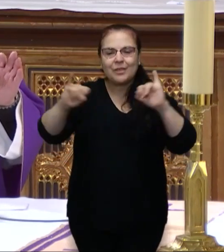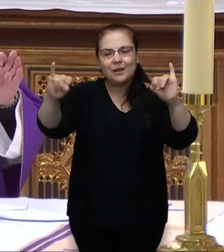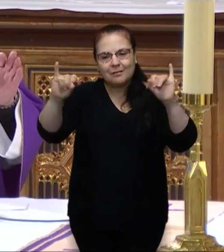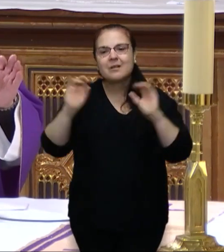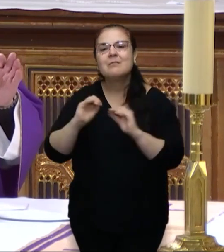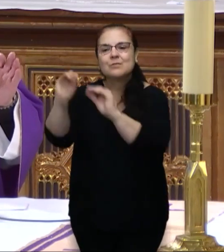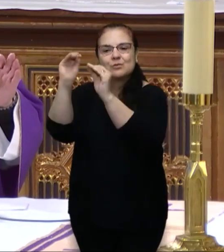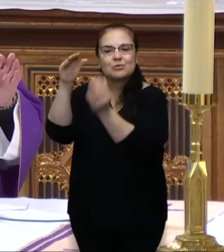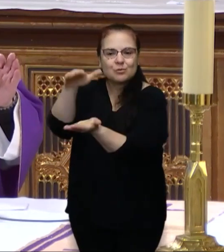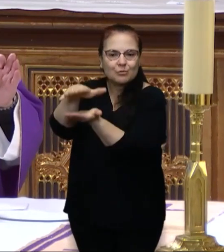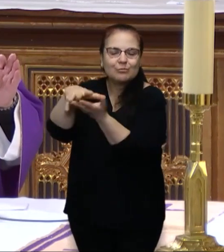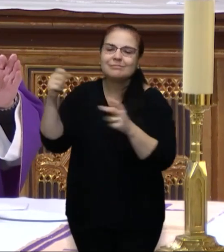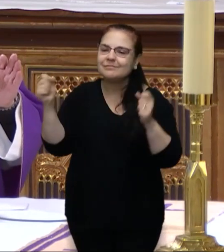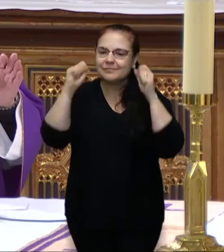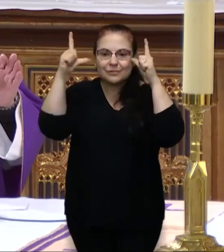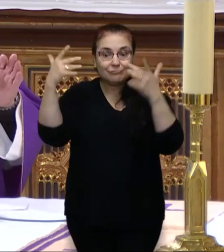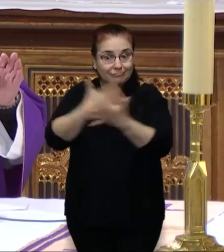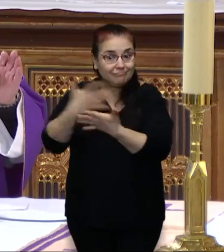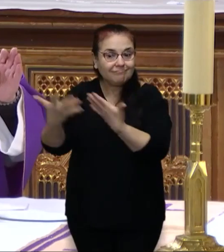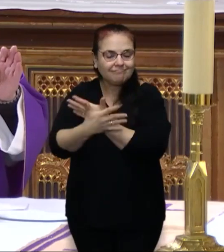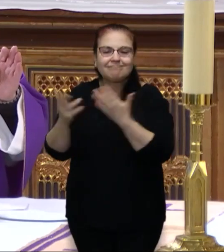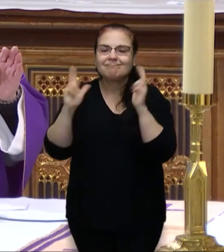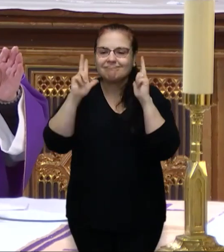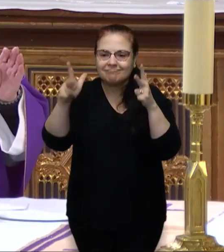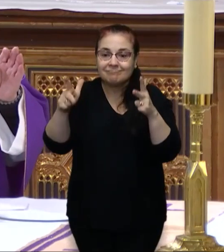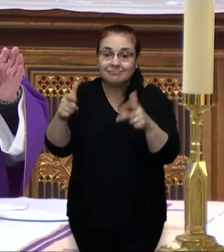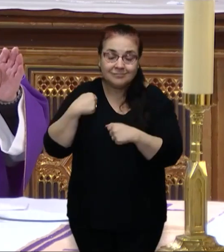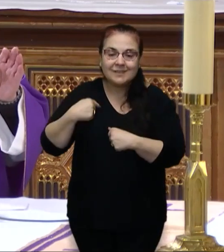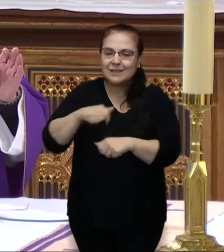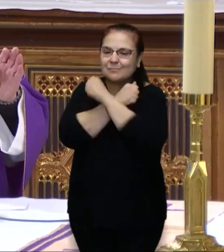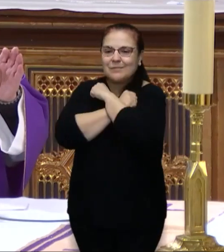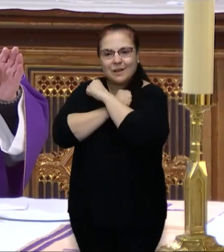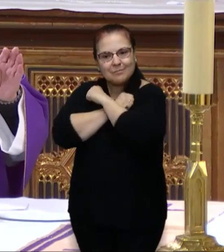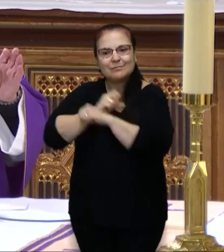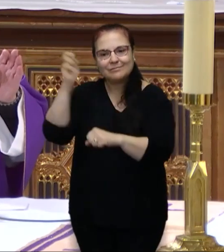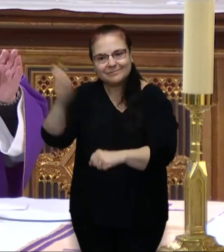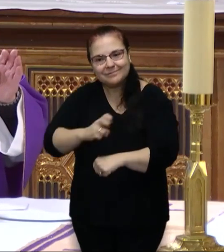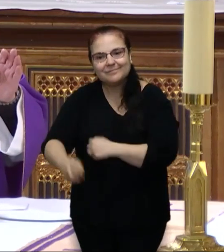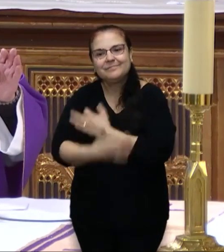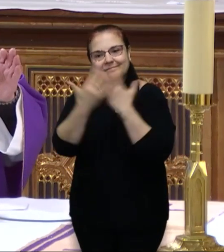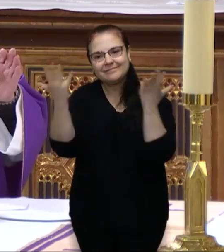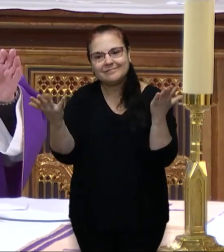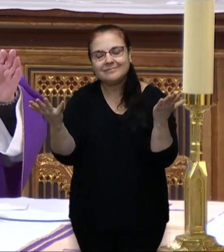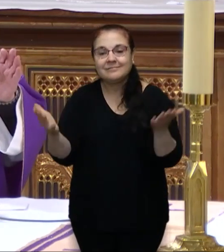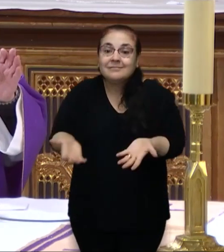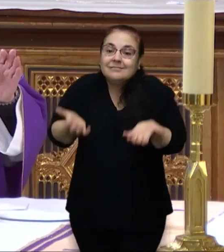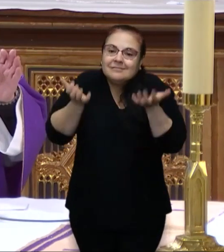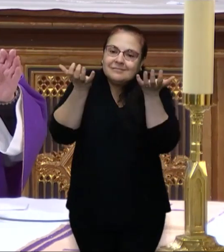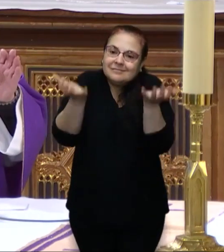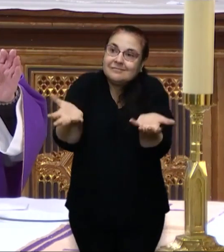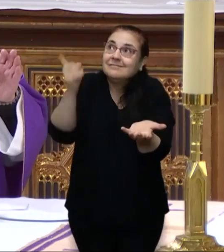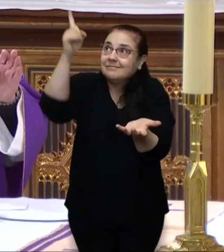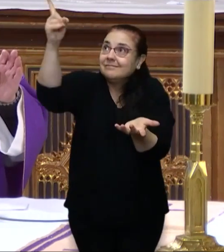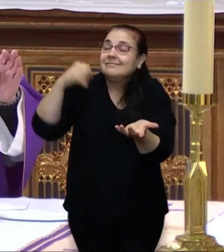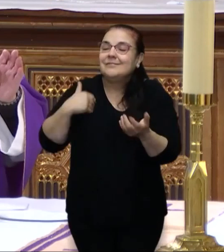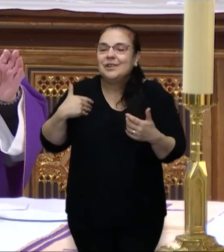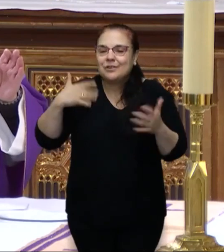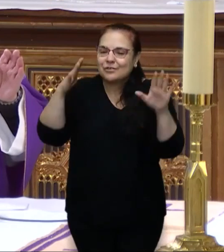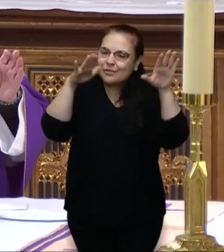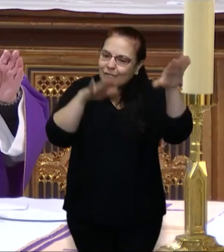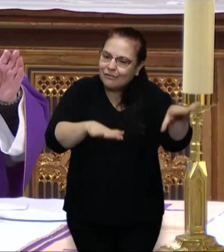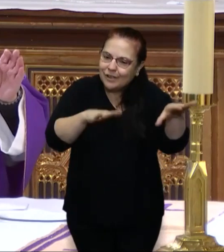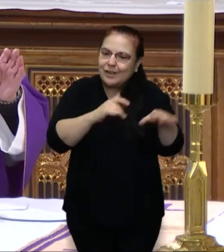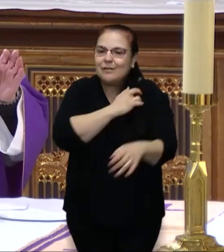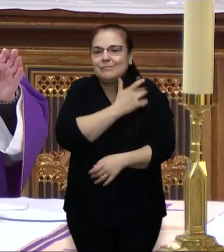muerte y resurrección de entre los muertos. Y mientras esperamos su venida gloriosa, te ofrecemos, Dios fiel y